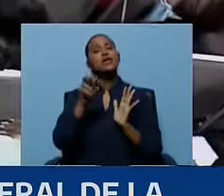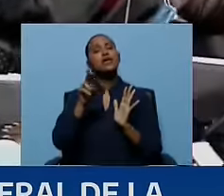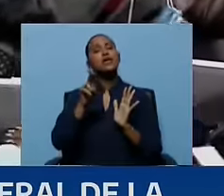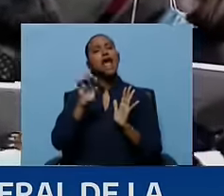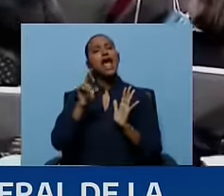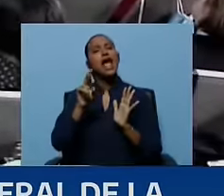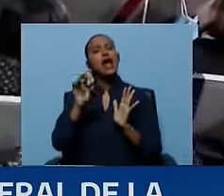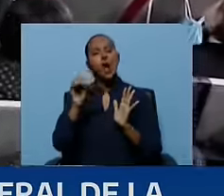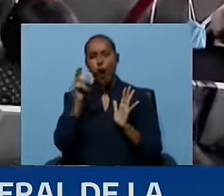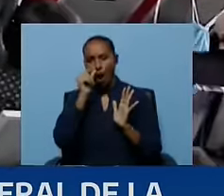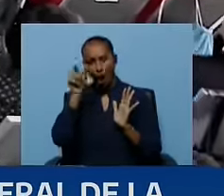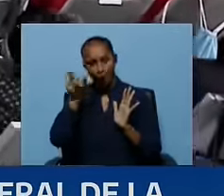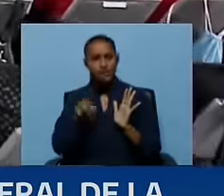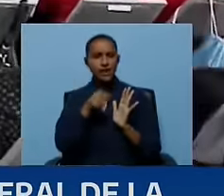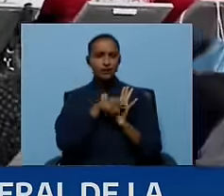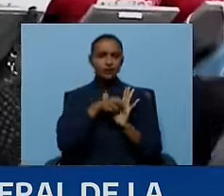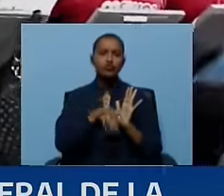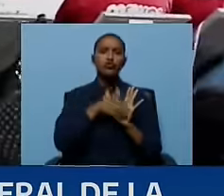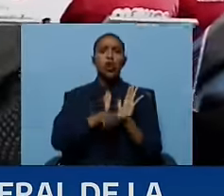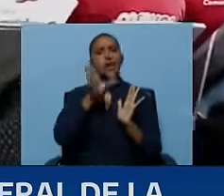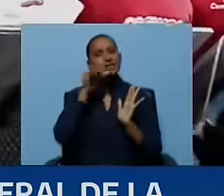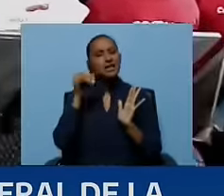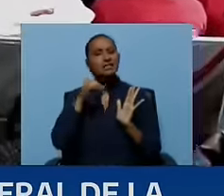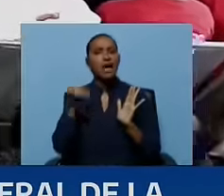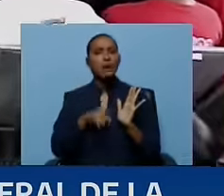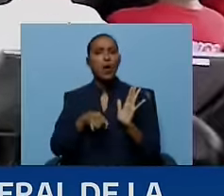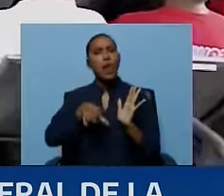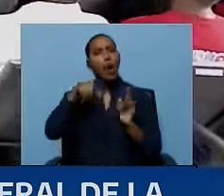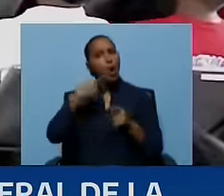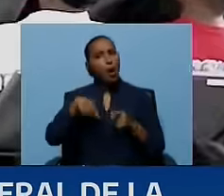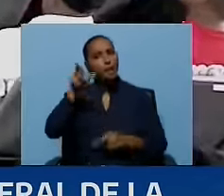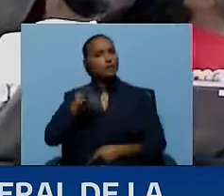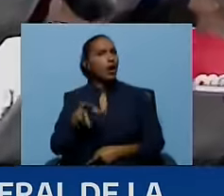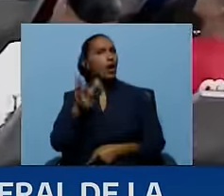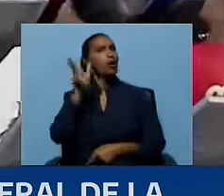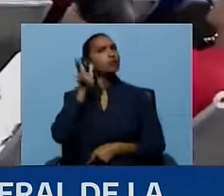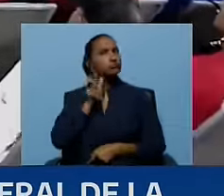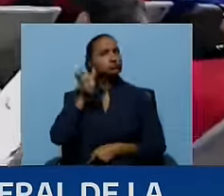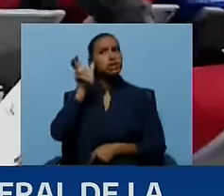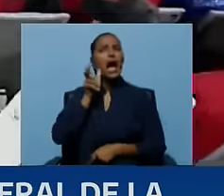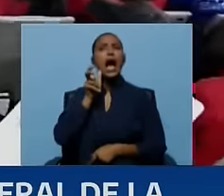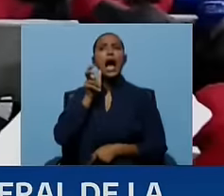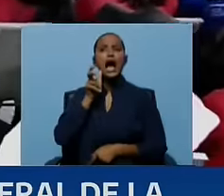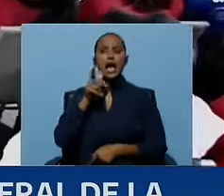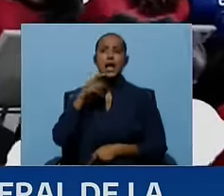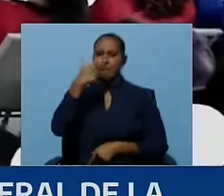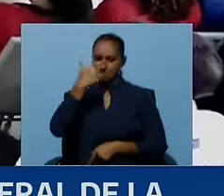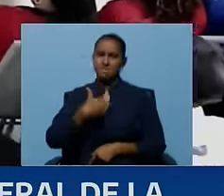Y la historia llegó al oído de gente noble,